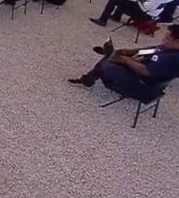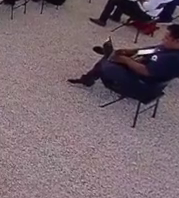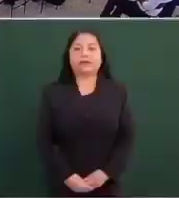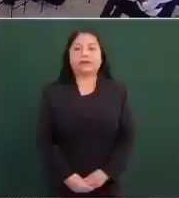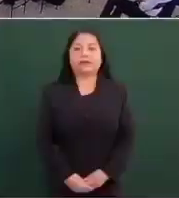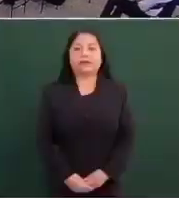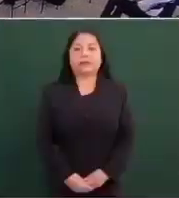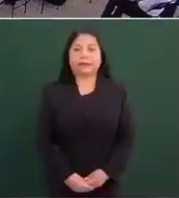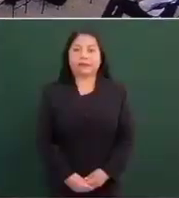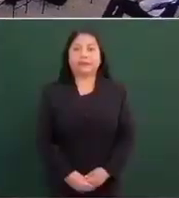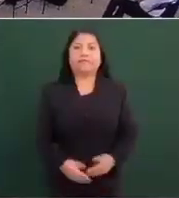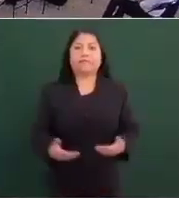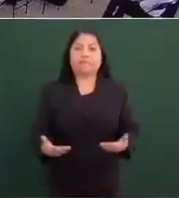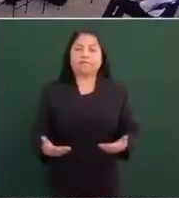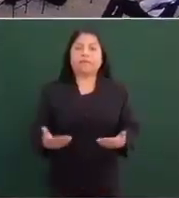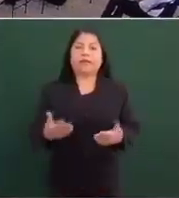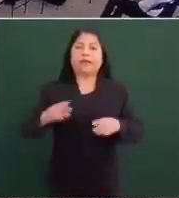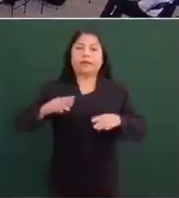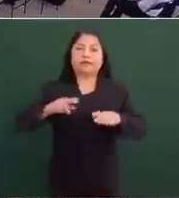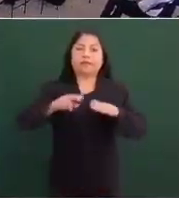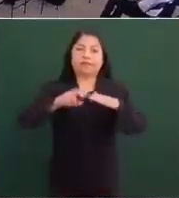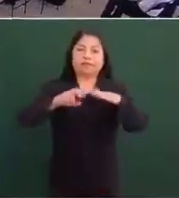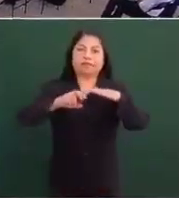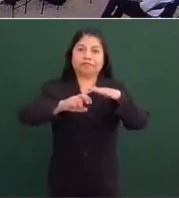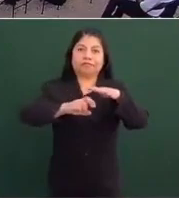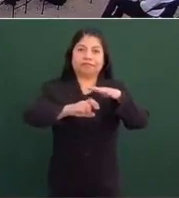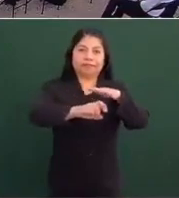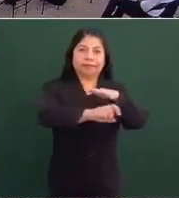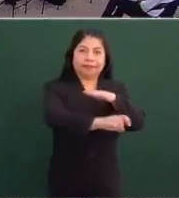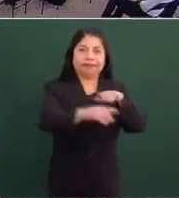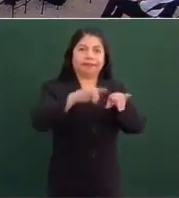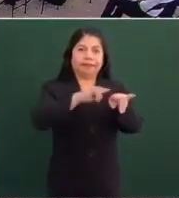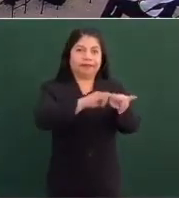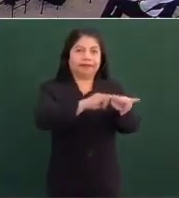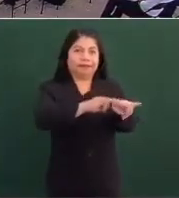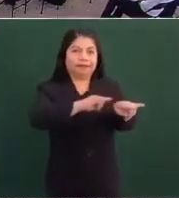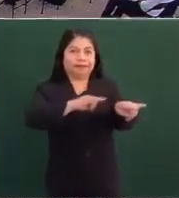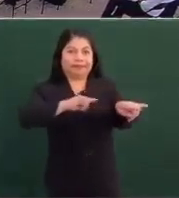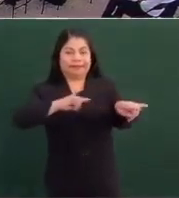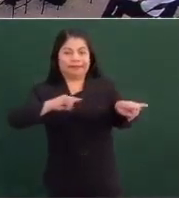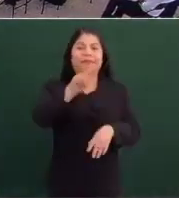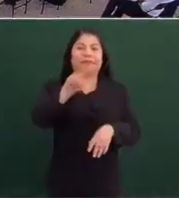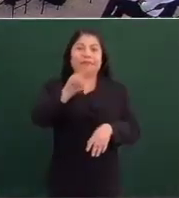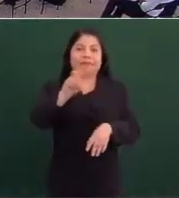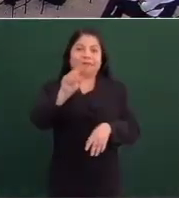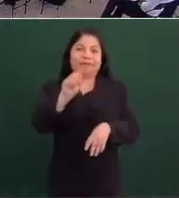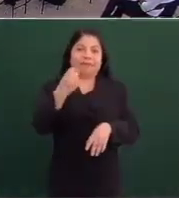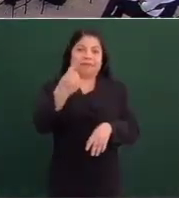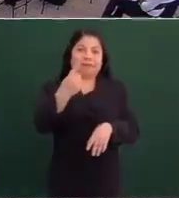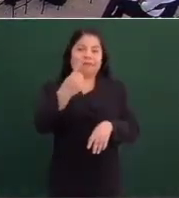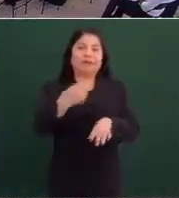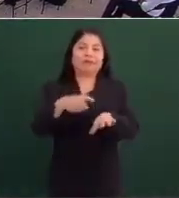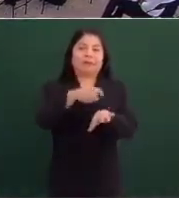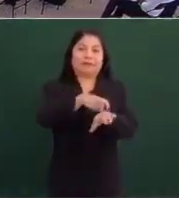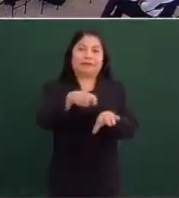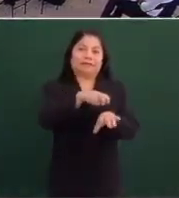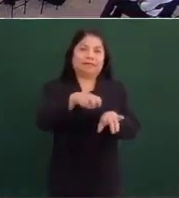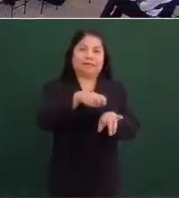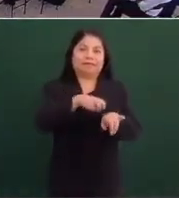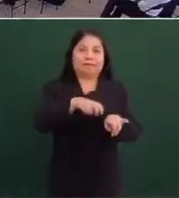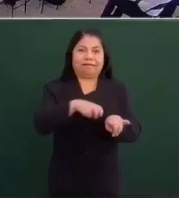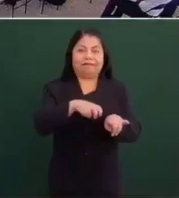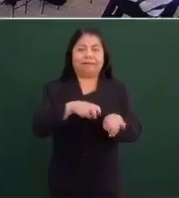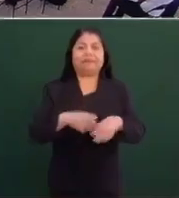pasajeros de regreso, con nuestros trenes de 4 vagones, con una capacidad de 221 pasajeros. Este es el costo de los